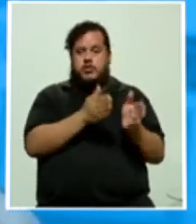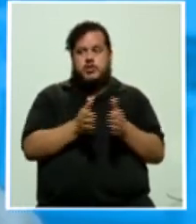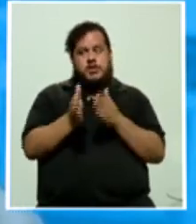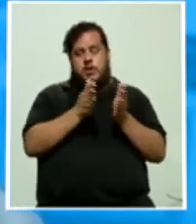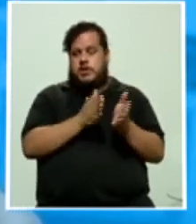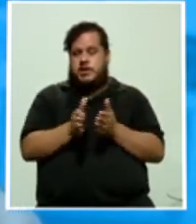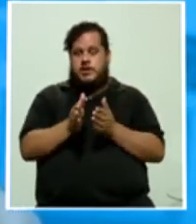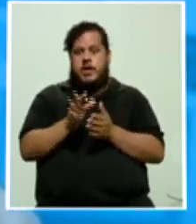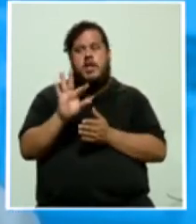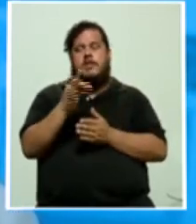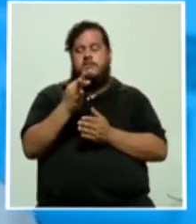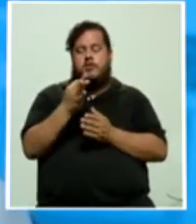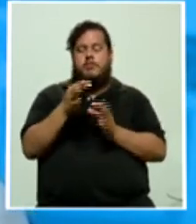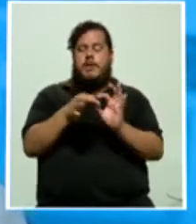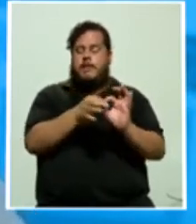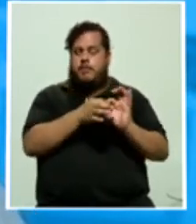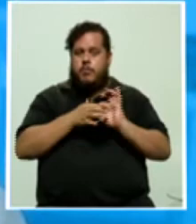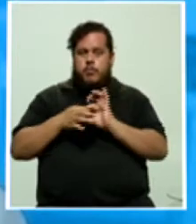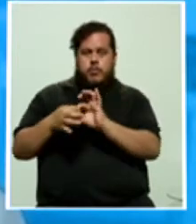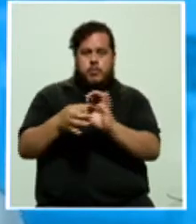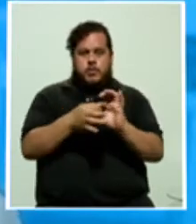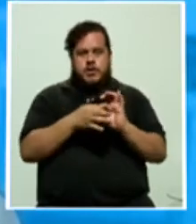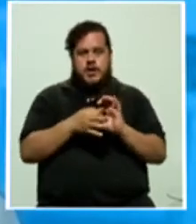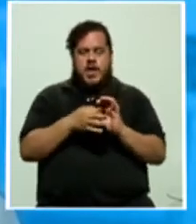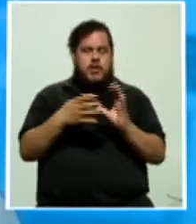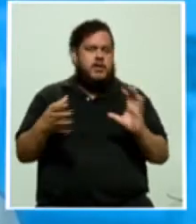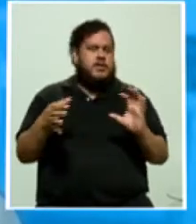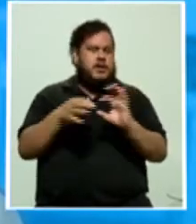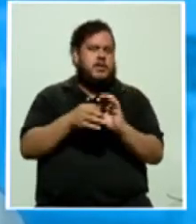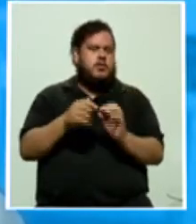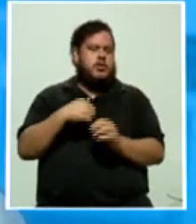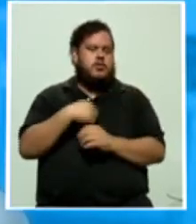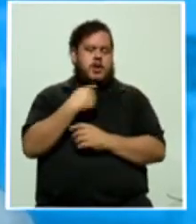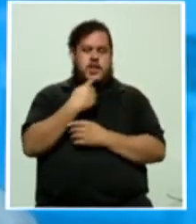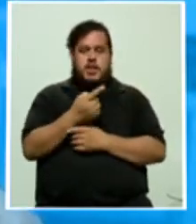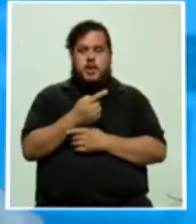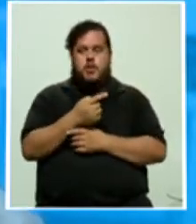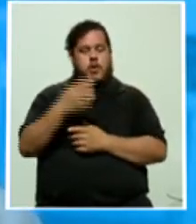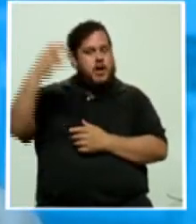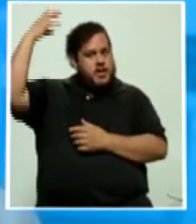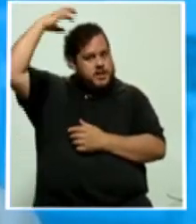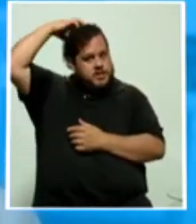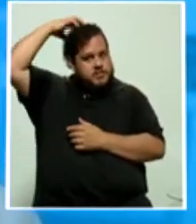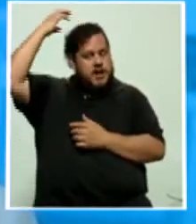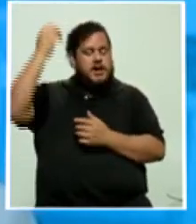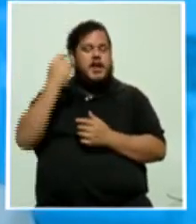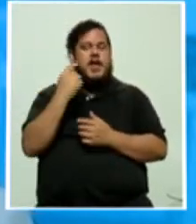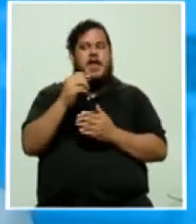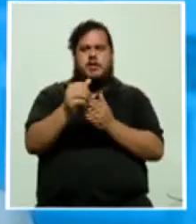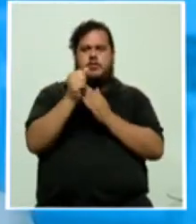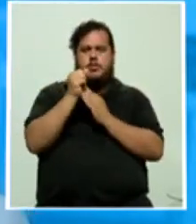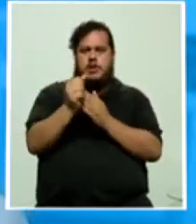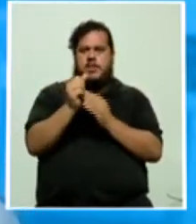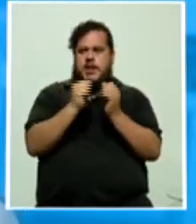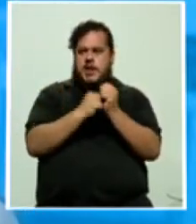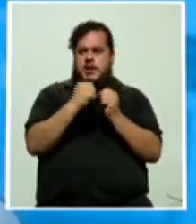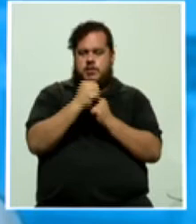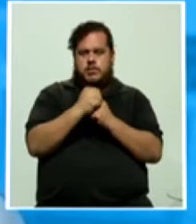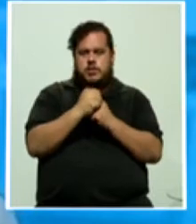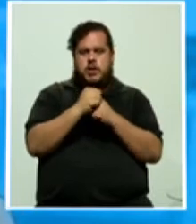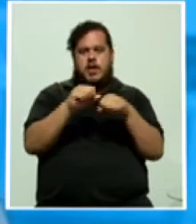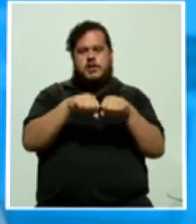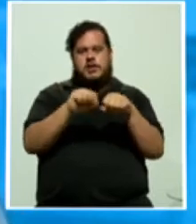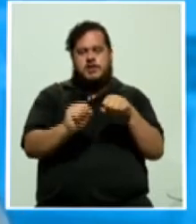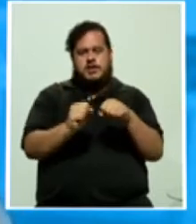muy coordinada, y que tiene que ver con lo que estoy diciendo, que es Israel es un líder en la construcción de